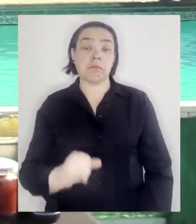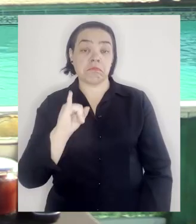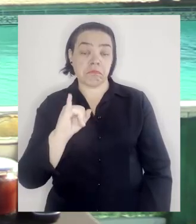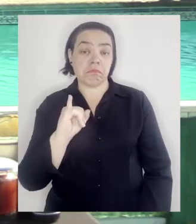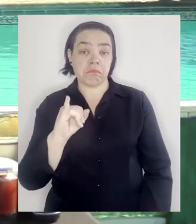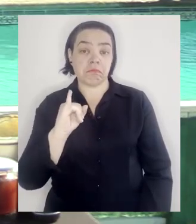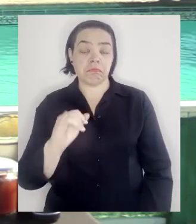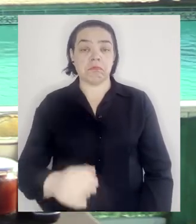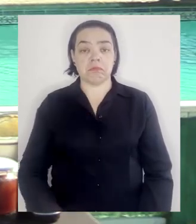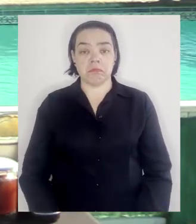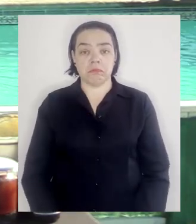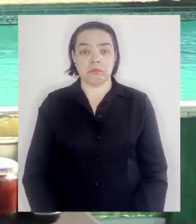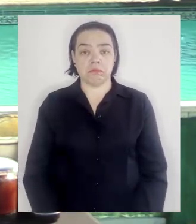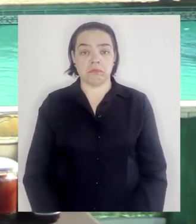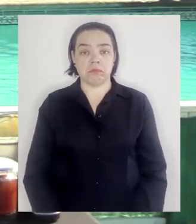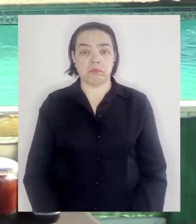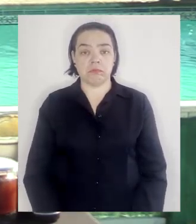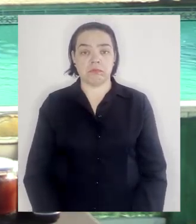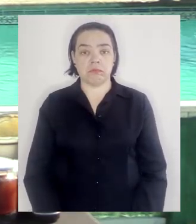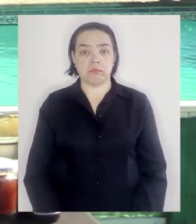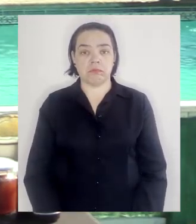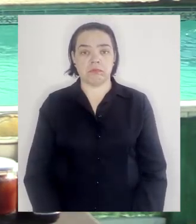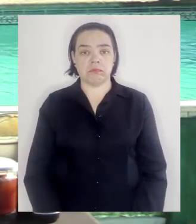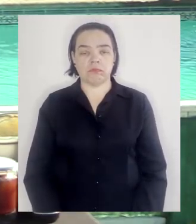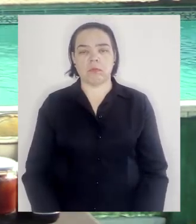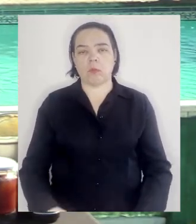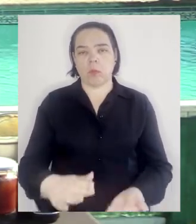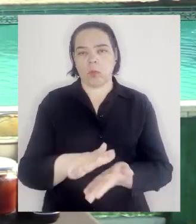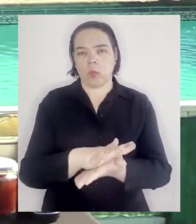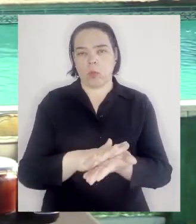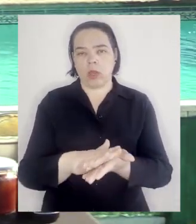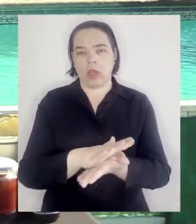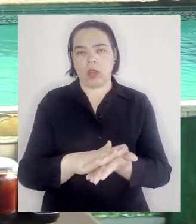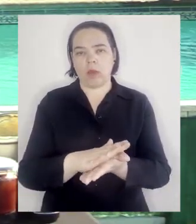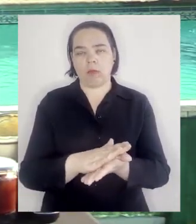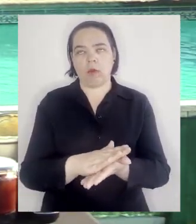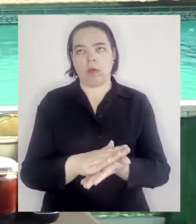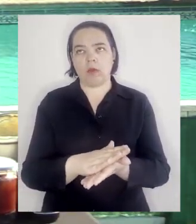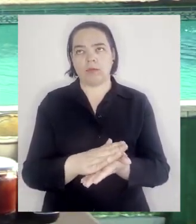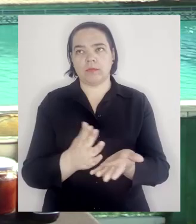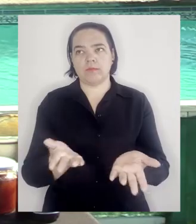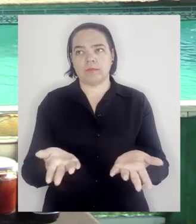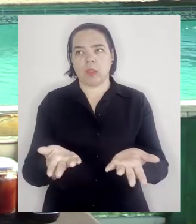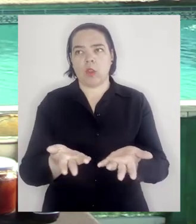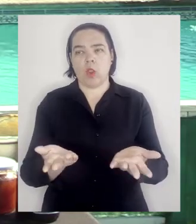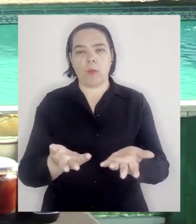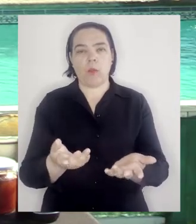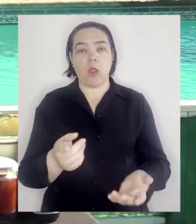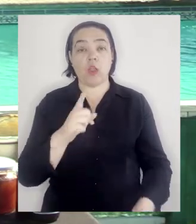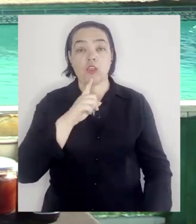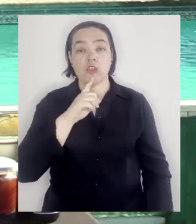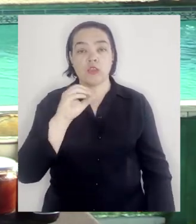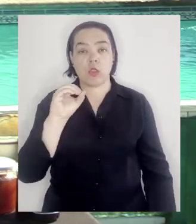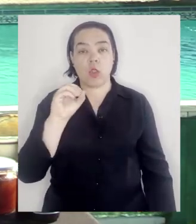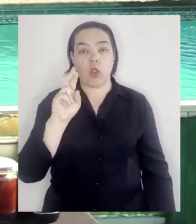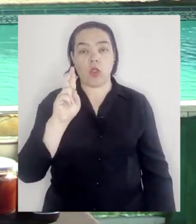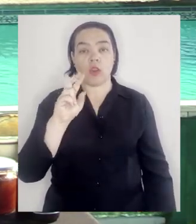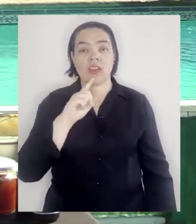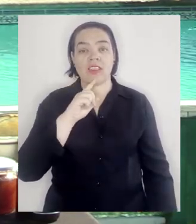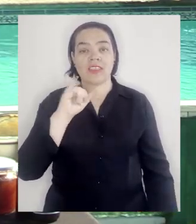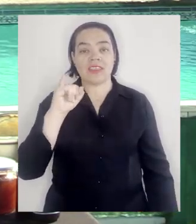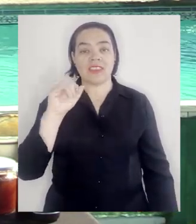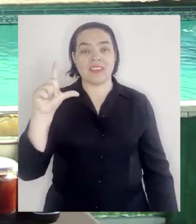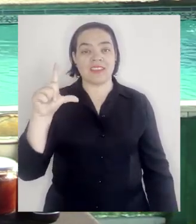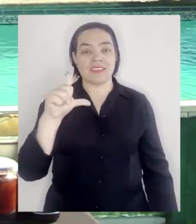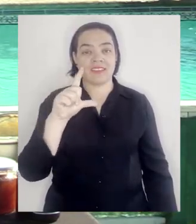ya, pero sin como las tortillas estas mexicanas. No, está listo. Sí, pero tú las puedes guardar así sin hacer, o